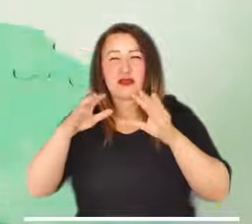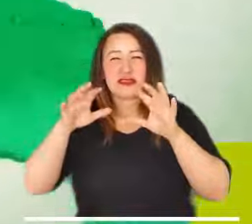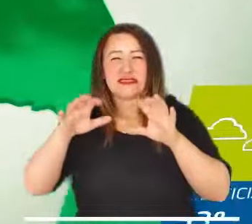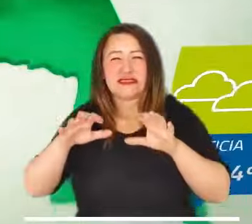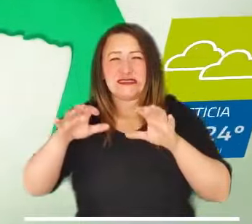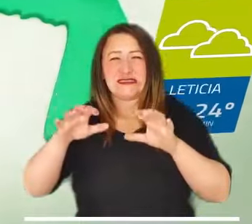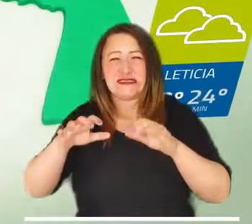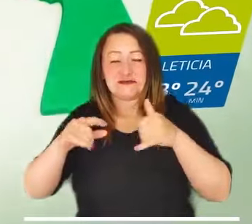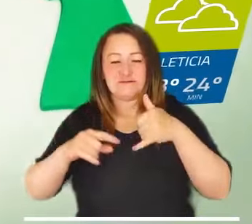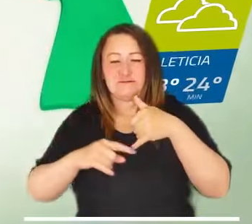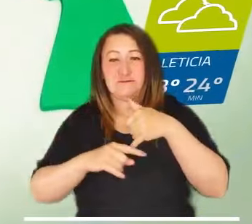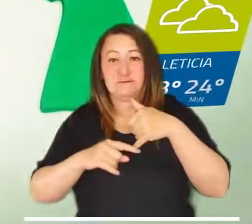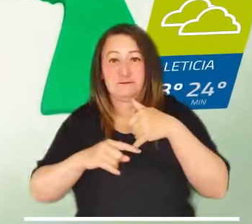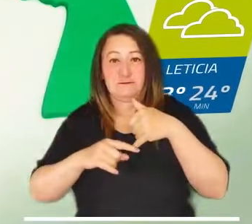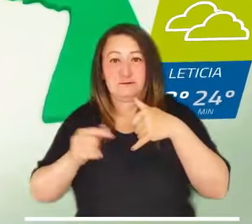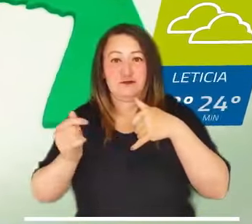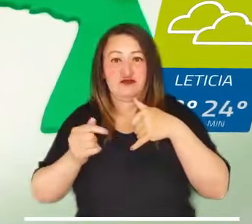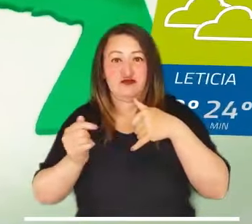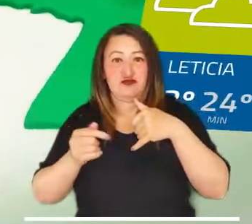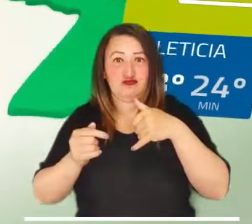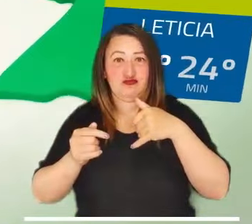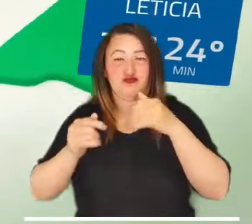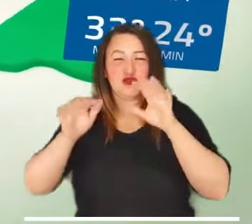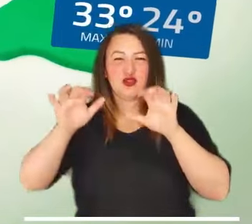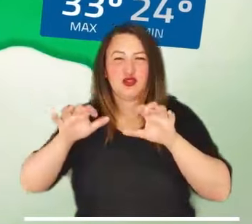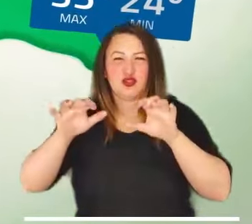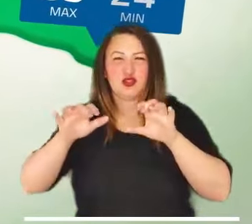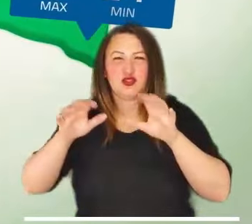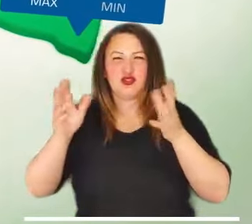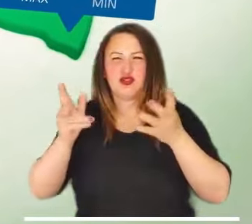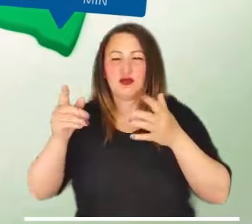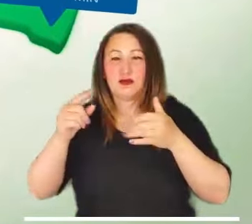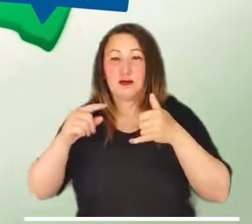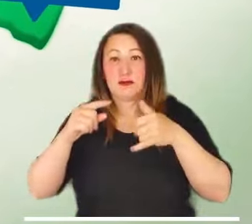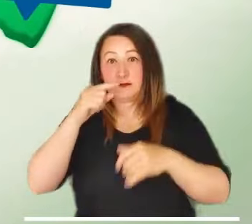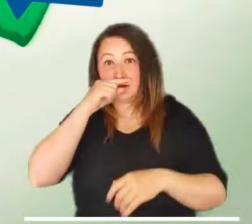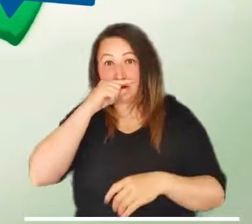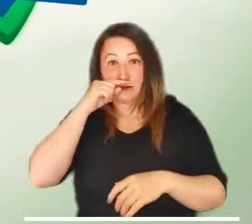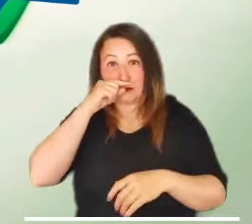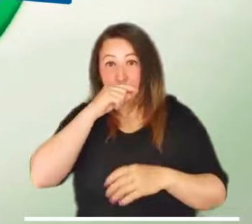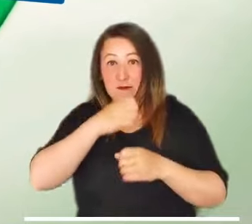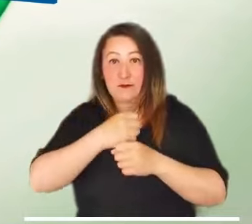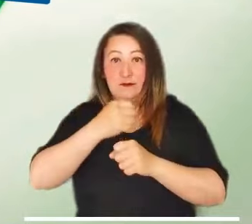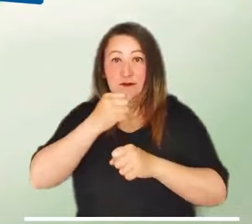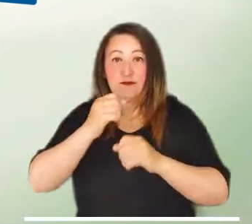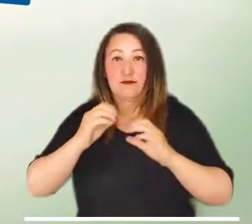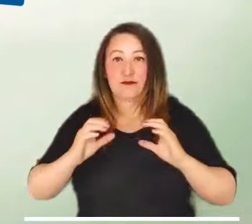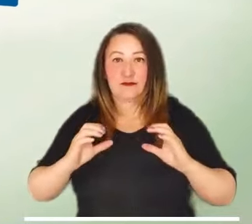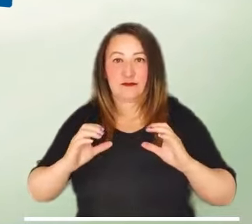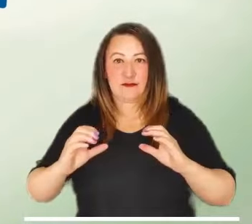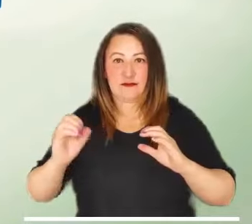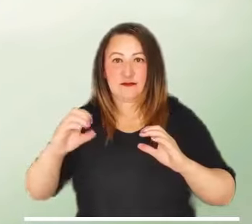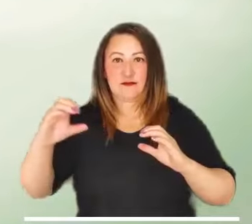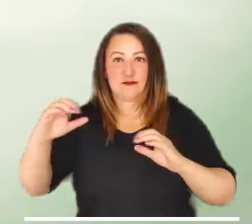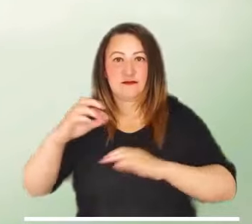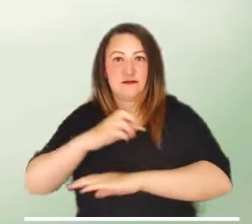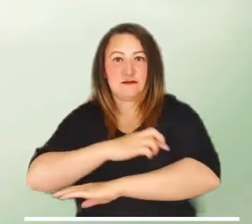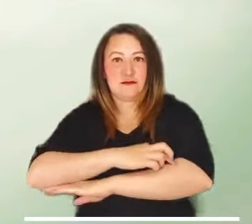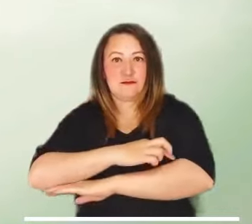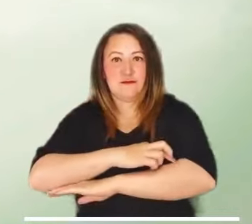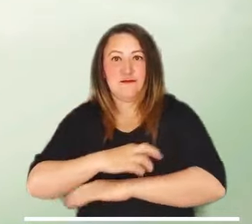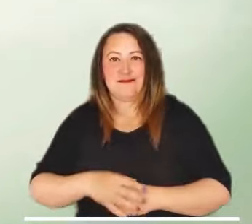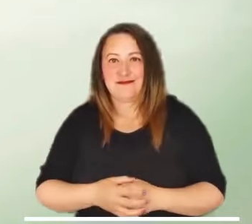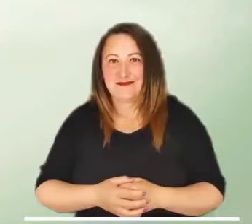La región con mayor pluviosidad será la Amazonía, que recibirá la visita de algunas lluvias en Amazonas,